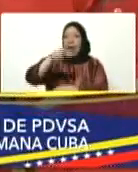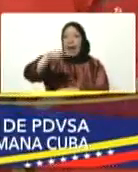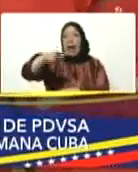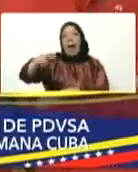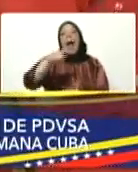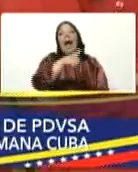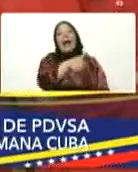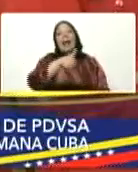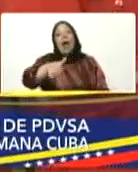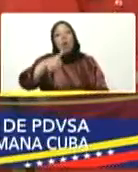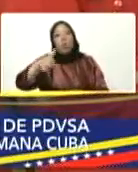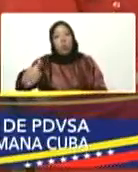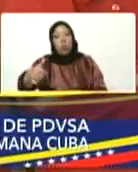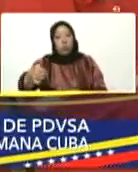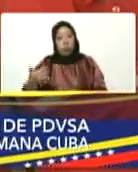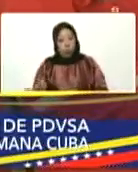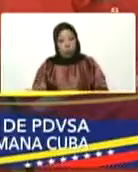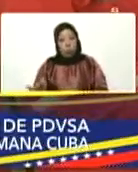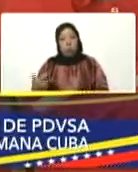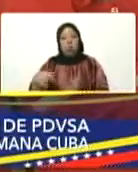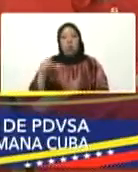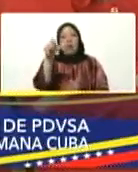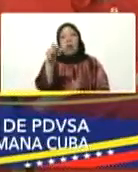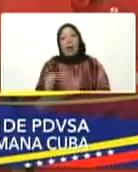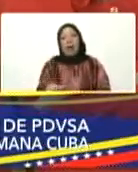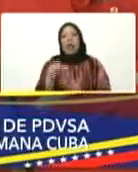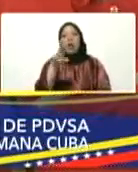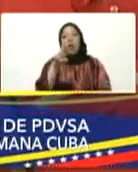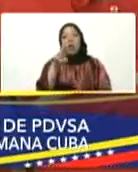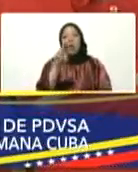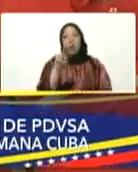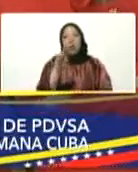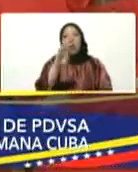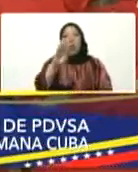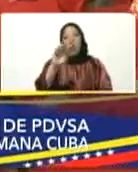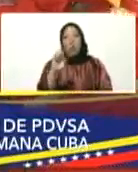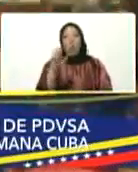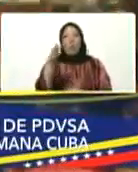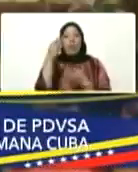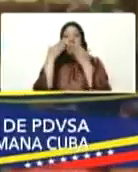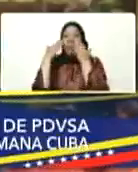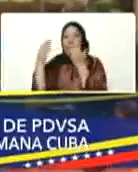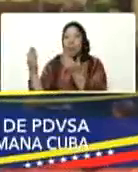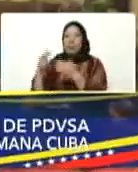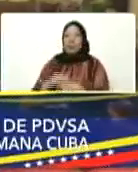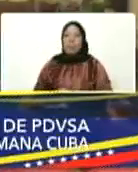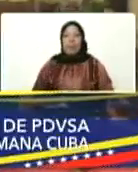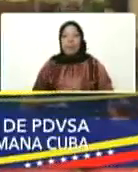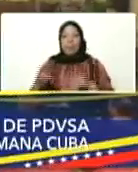de Venezuela. Recibe, ciudadano Rubén Rafael Hurtado García.